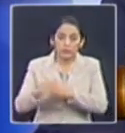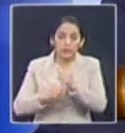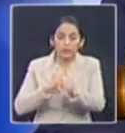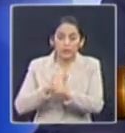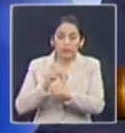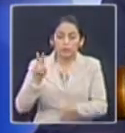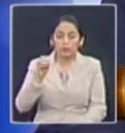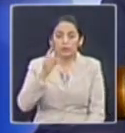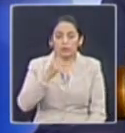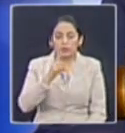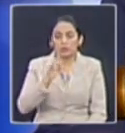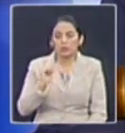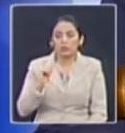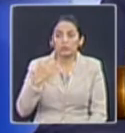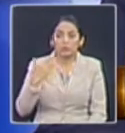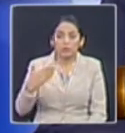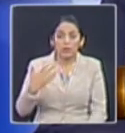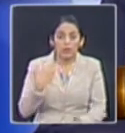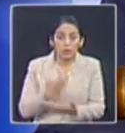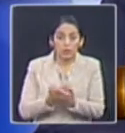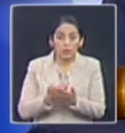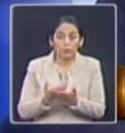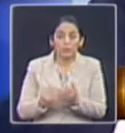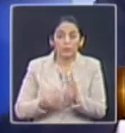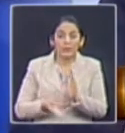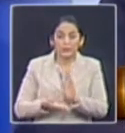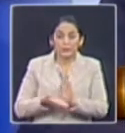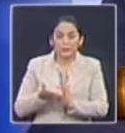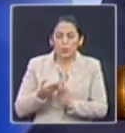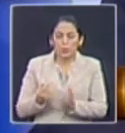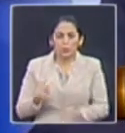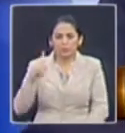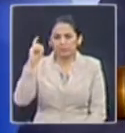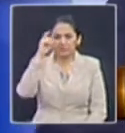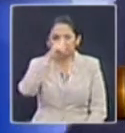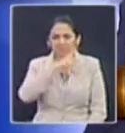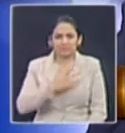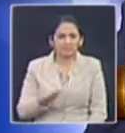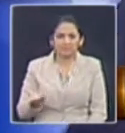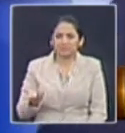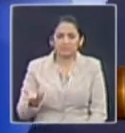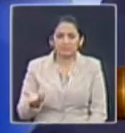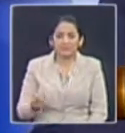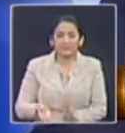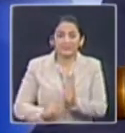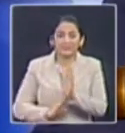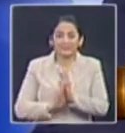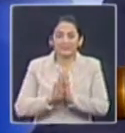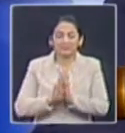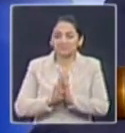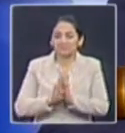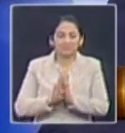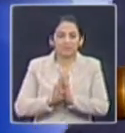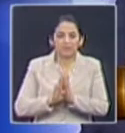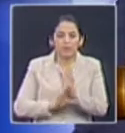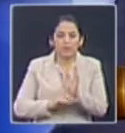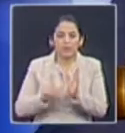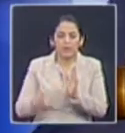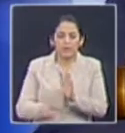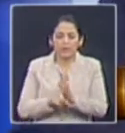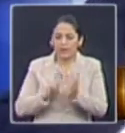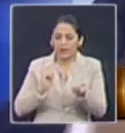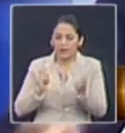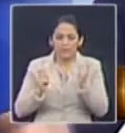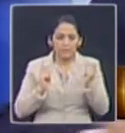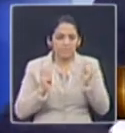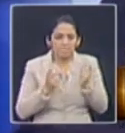va a ser muy complicado en el sentido de crecimiento. No vemos una reactivación, sobre todo con este manejo de leyes, este cambio que hubo en las